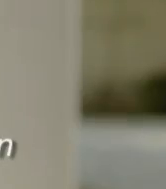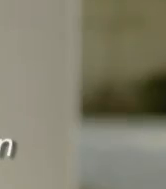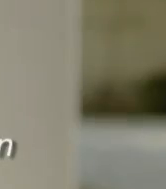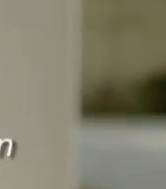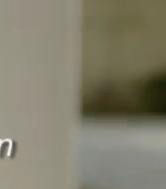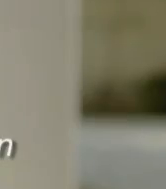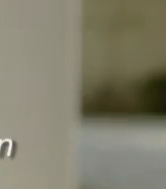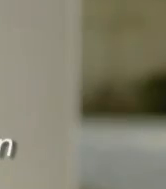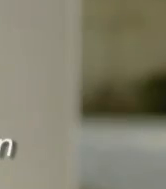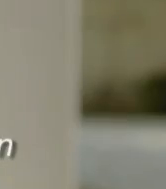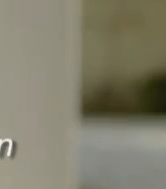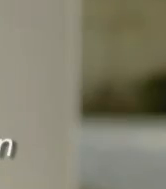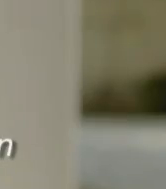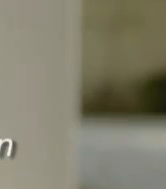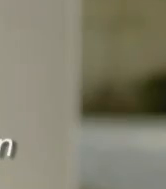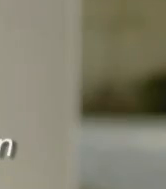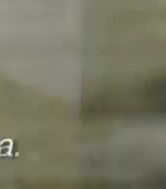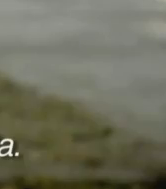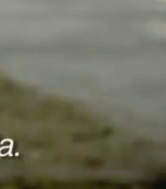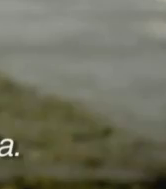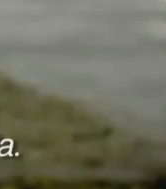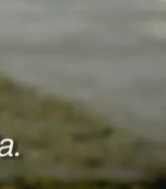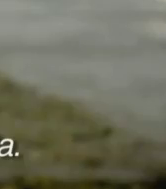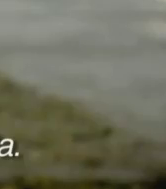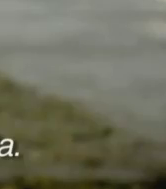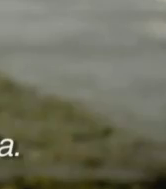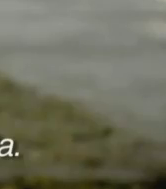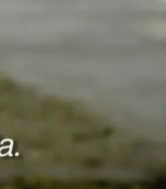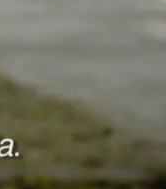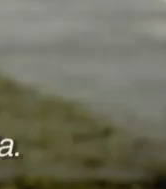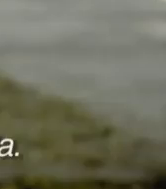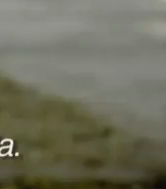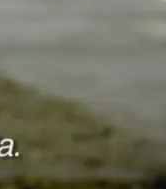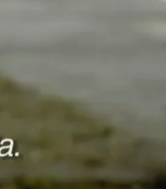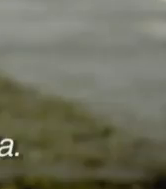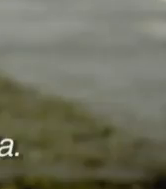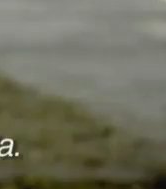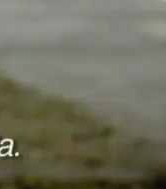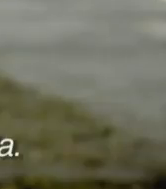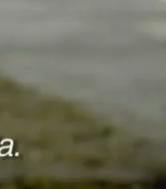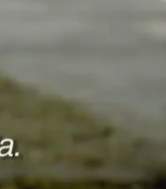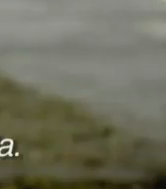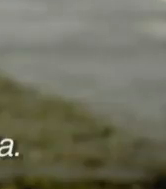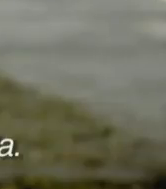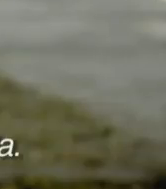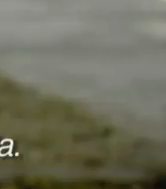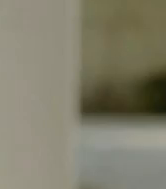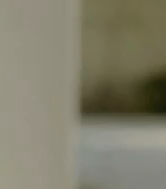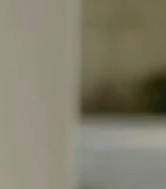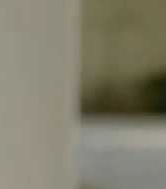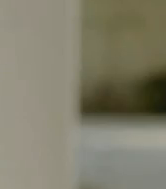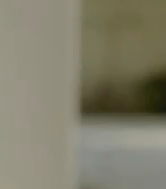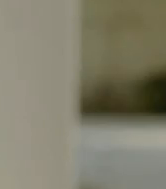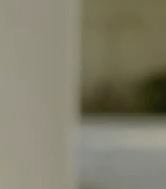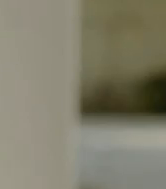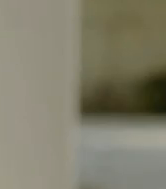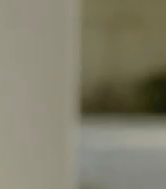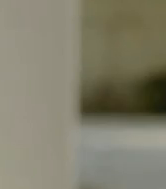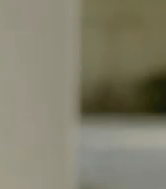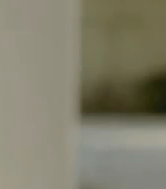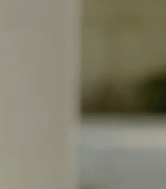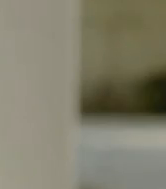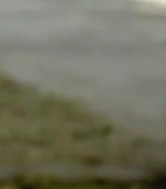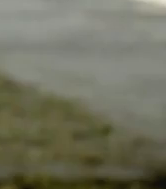solicitud para que la escuela recibiera la atención a la infraestructura, la cual se encontraba sumamente dañada. Tuvimos una